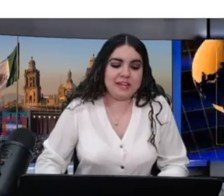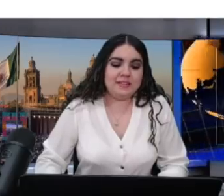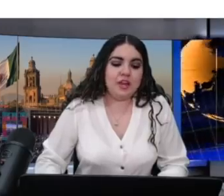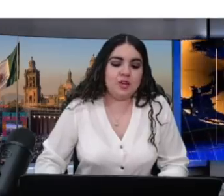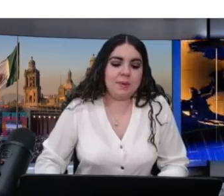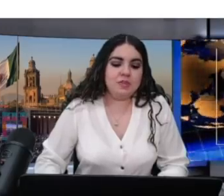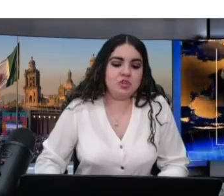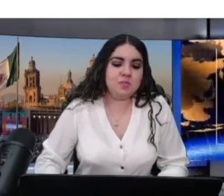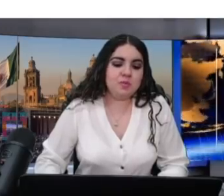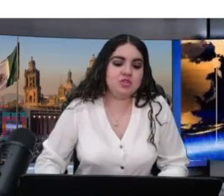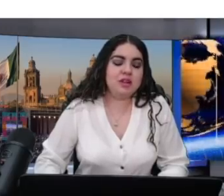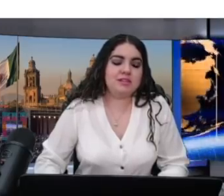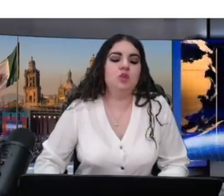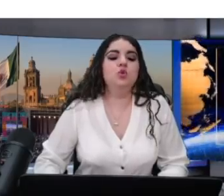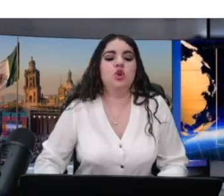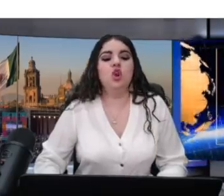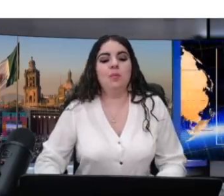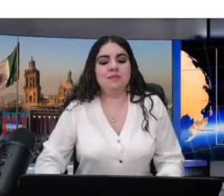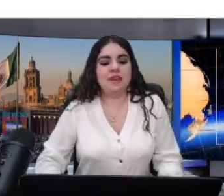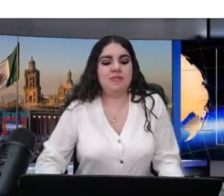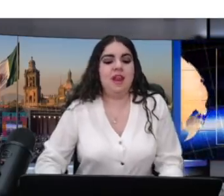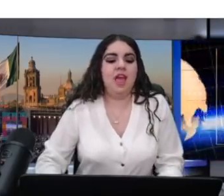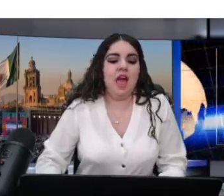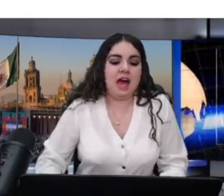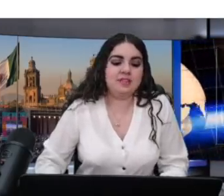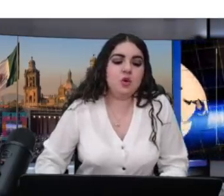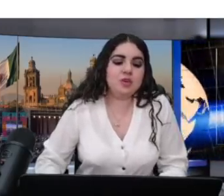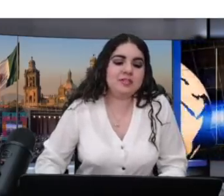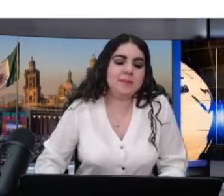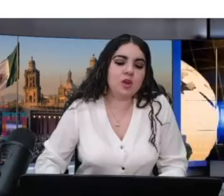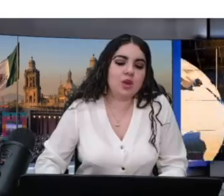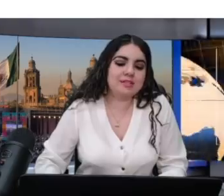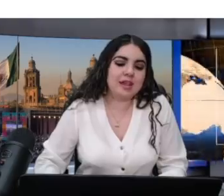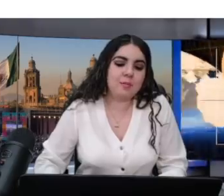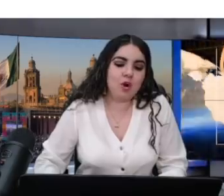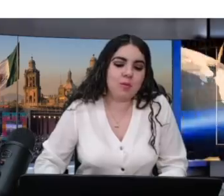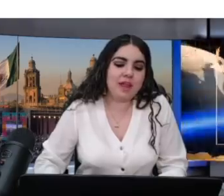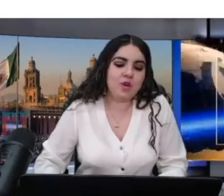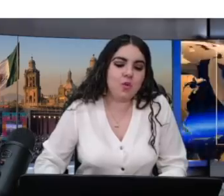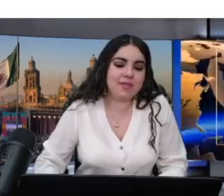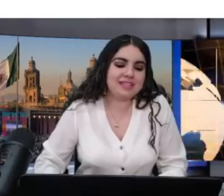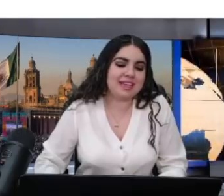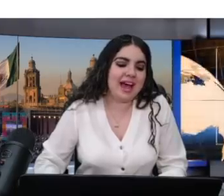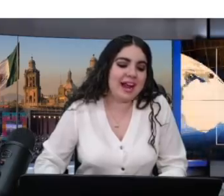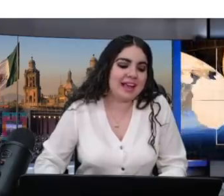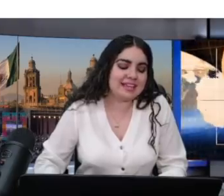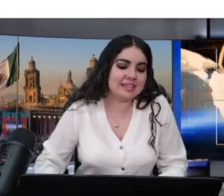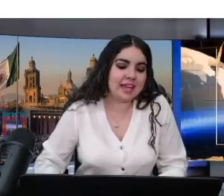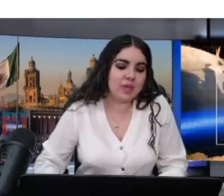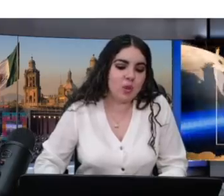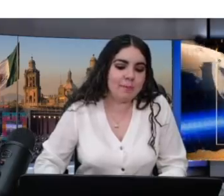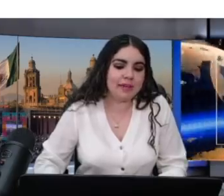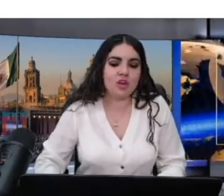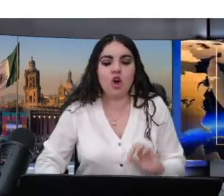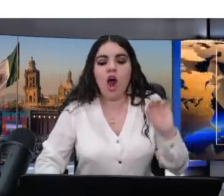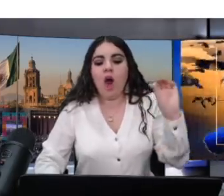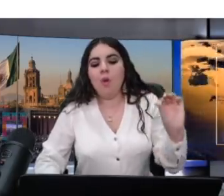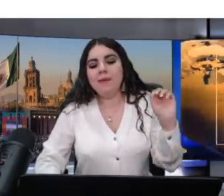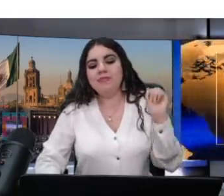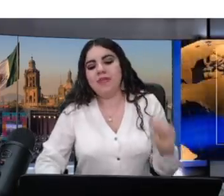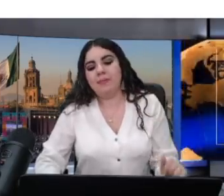El subsecretario de Prevención y Promoción de la Salud, López-Gatell, aseguró este miércoles que el polvo de la nube del Sahara que está llegando a